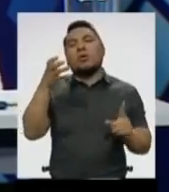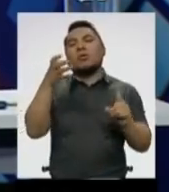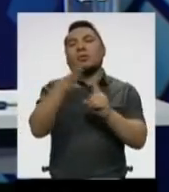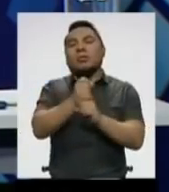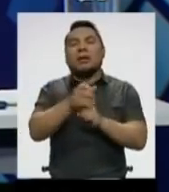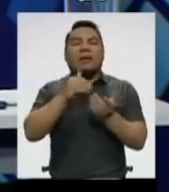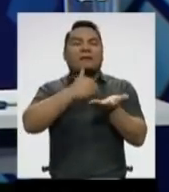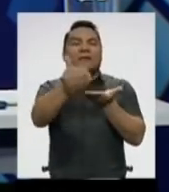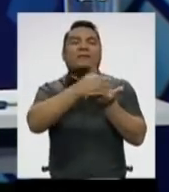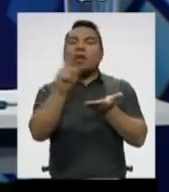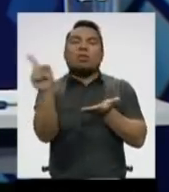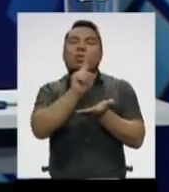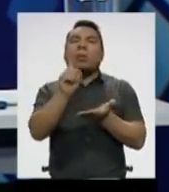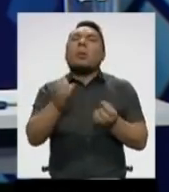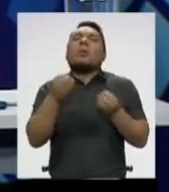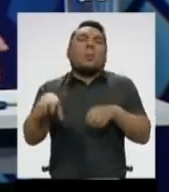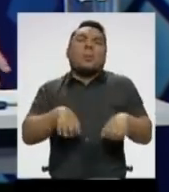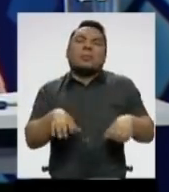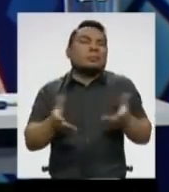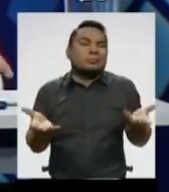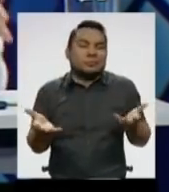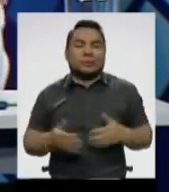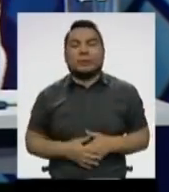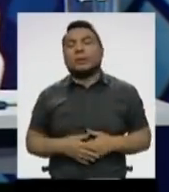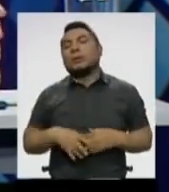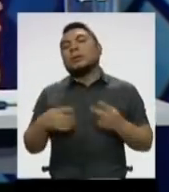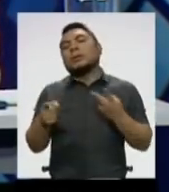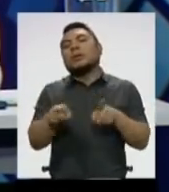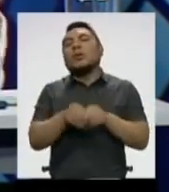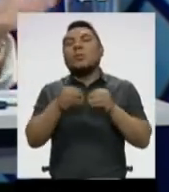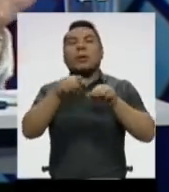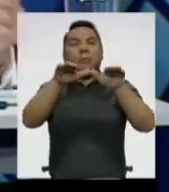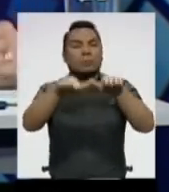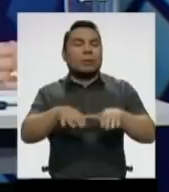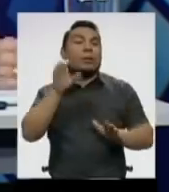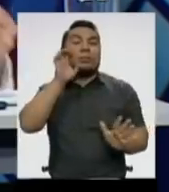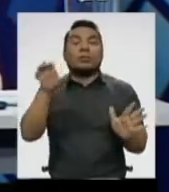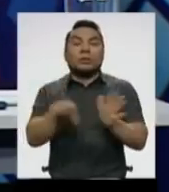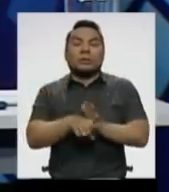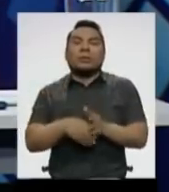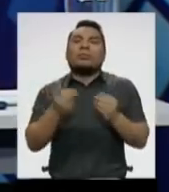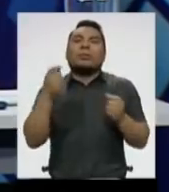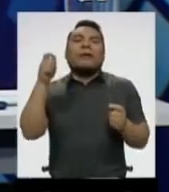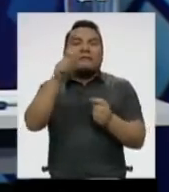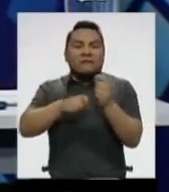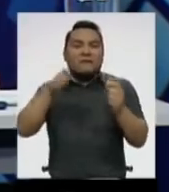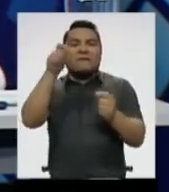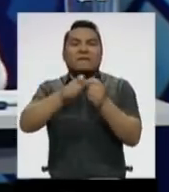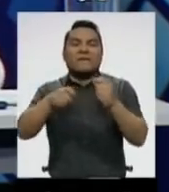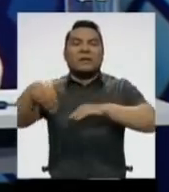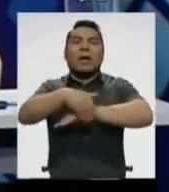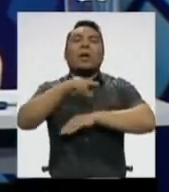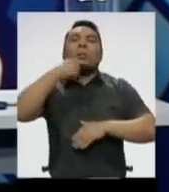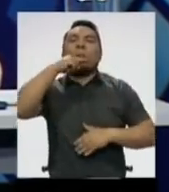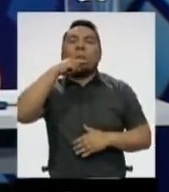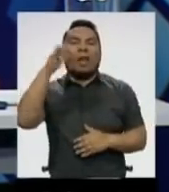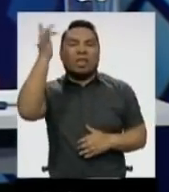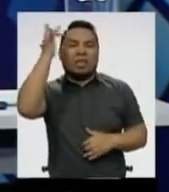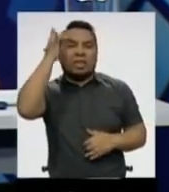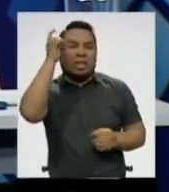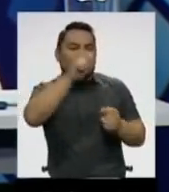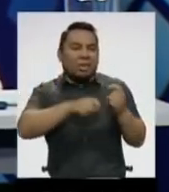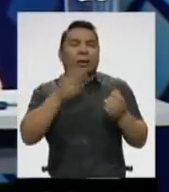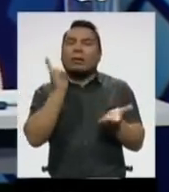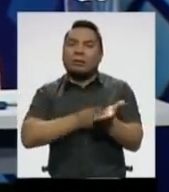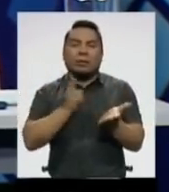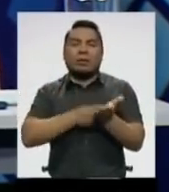que no haya discriminación por un lado y también se disminuya, por ejemplo, el acoso callejero contra las mujeres, la